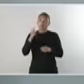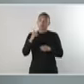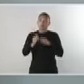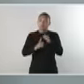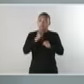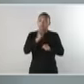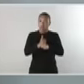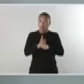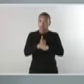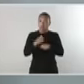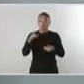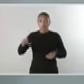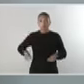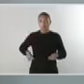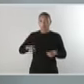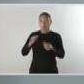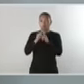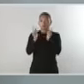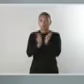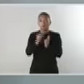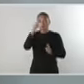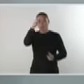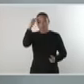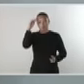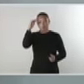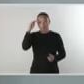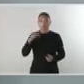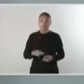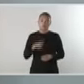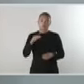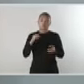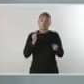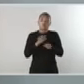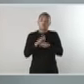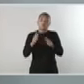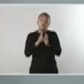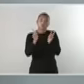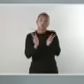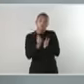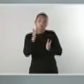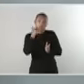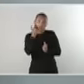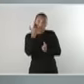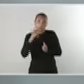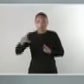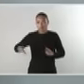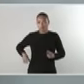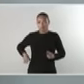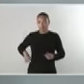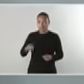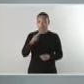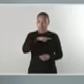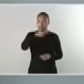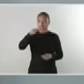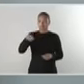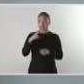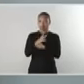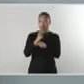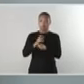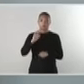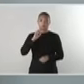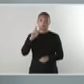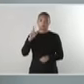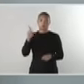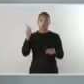gobierna el grupo victoria hoy Qué grupo pretende gobernar nosotros invitaremos a los mejores hombres